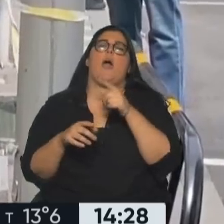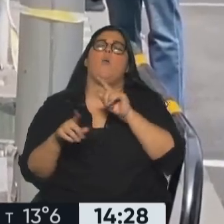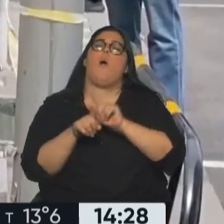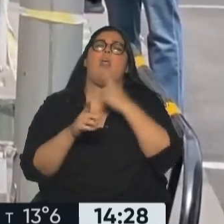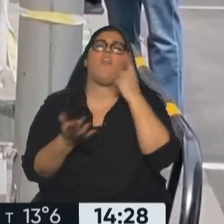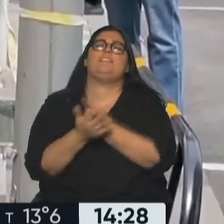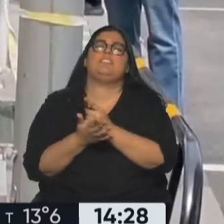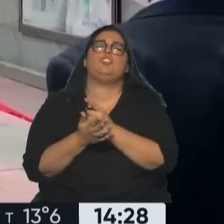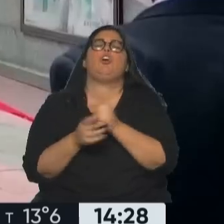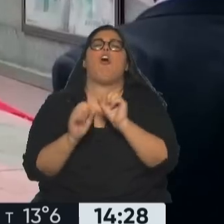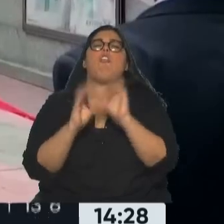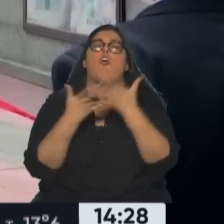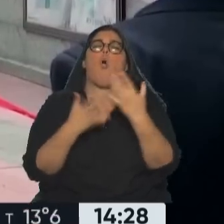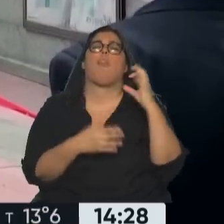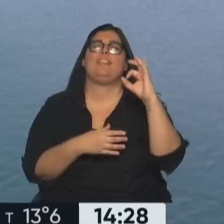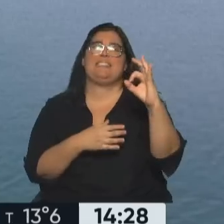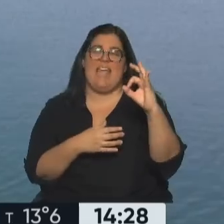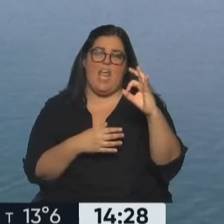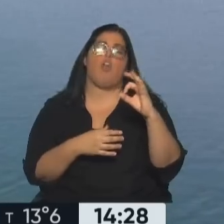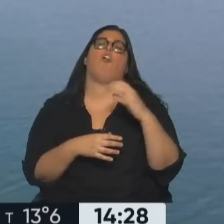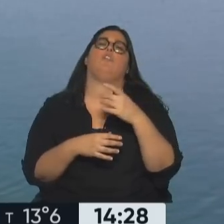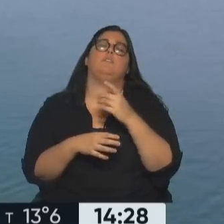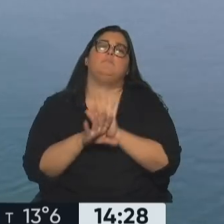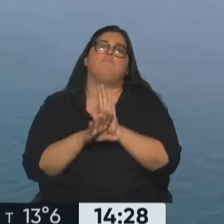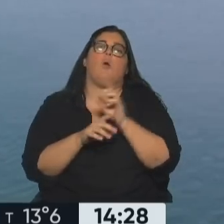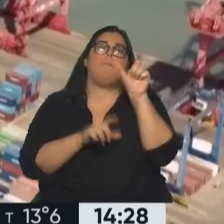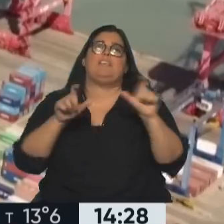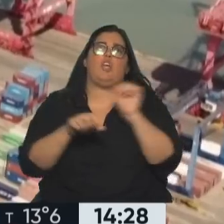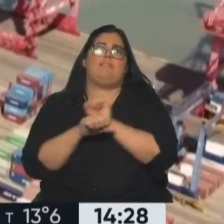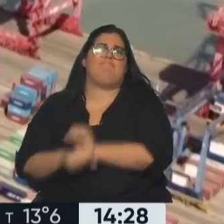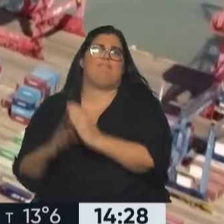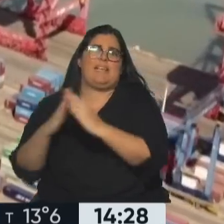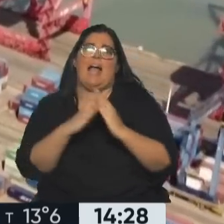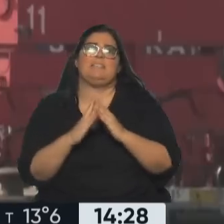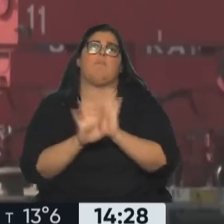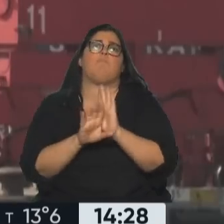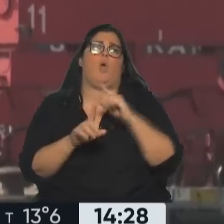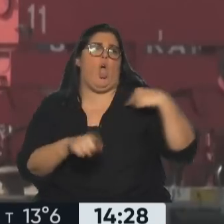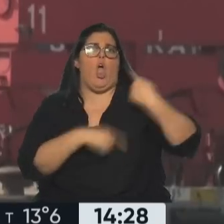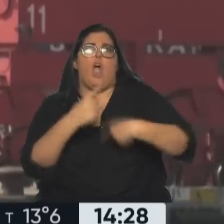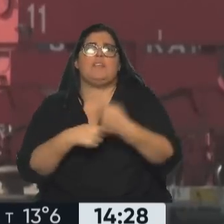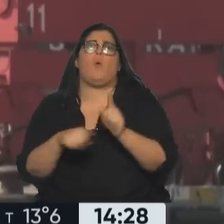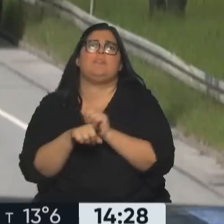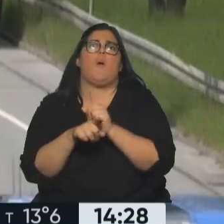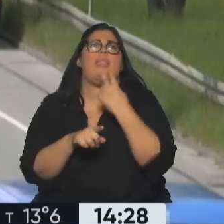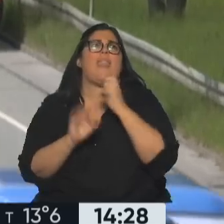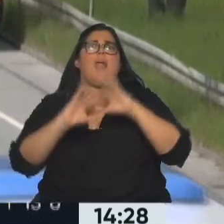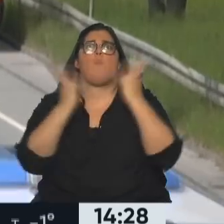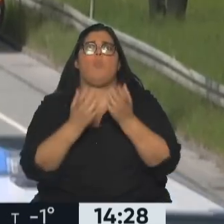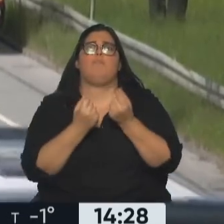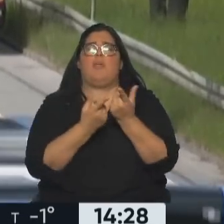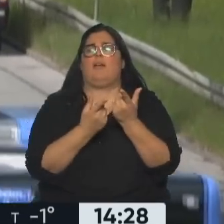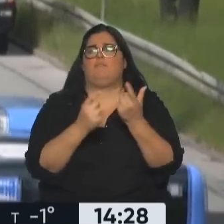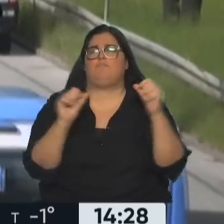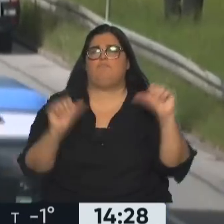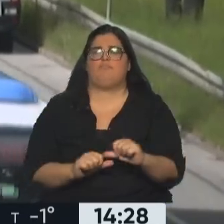implica cuarentenas de millones de personas, está provocando una disrupción de las cadenas de suministros globales, que también golpea a una